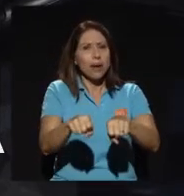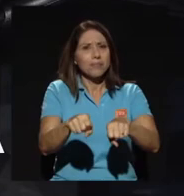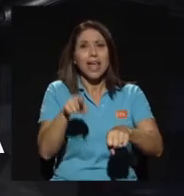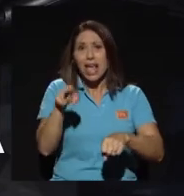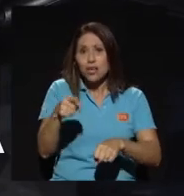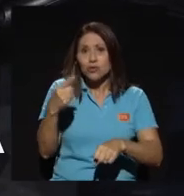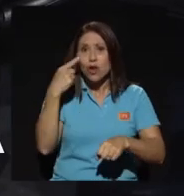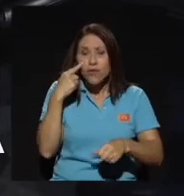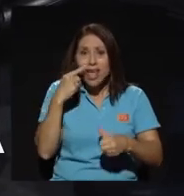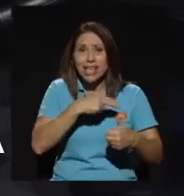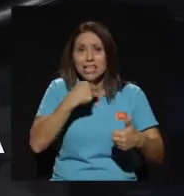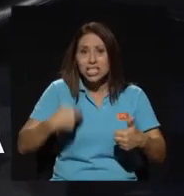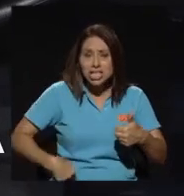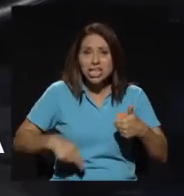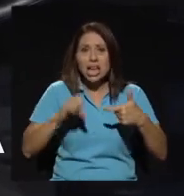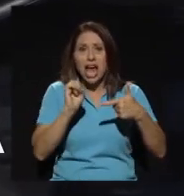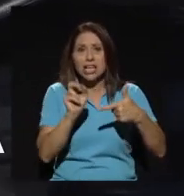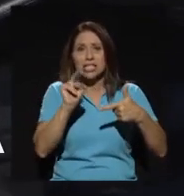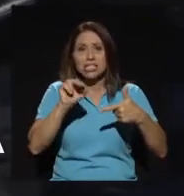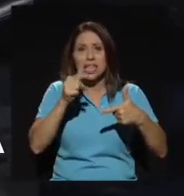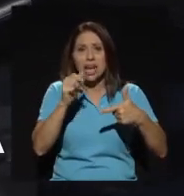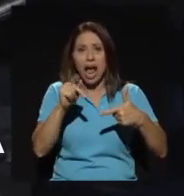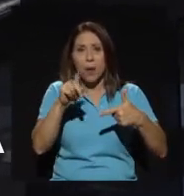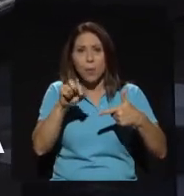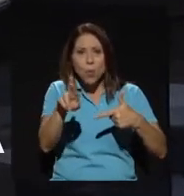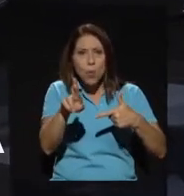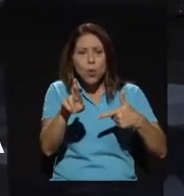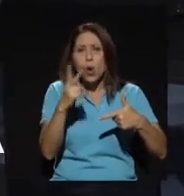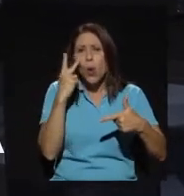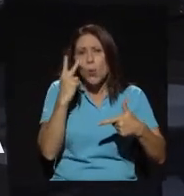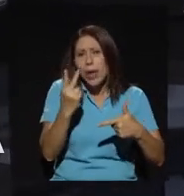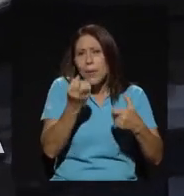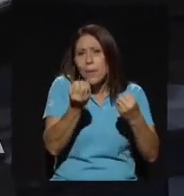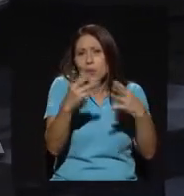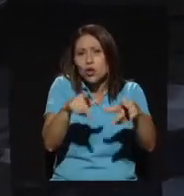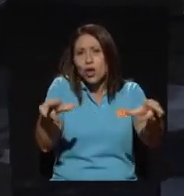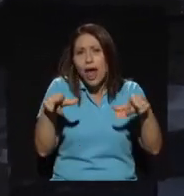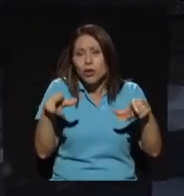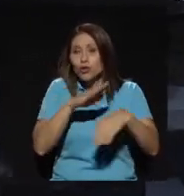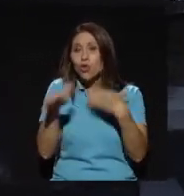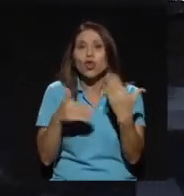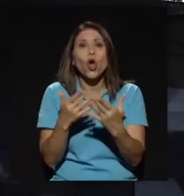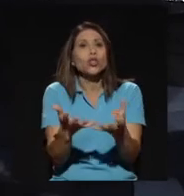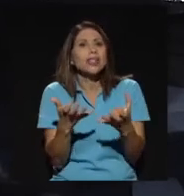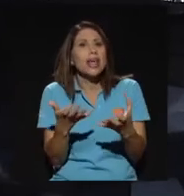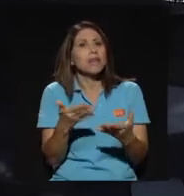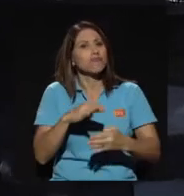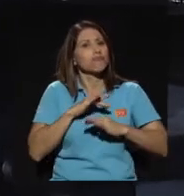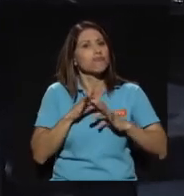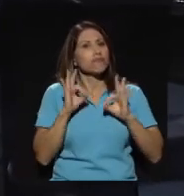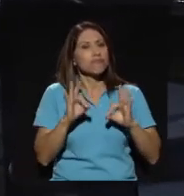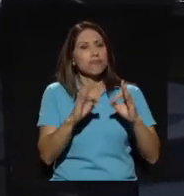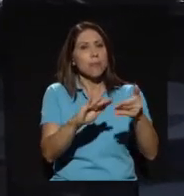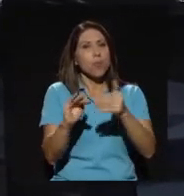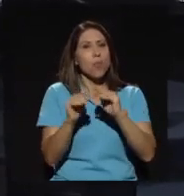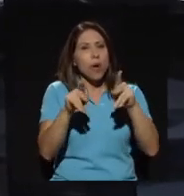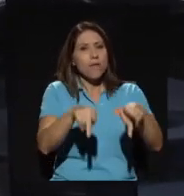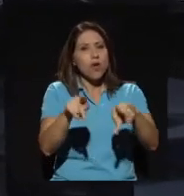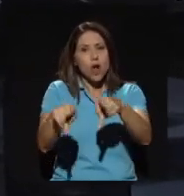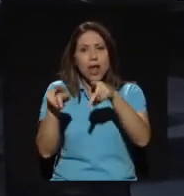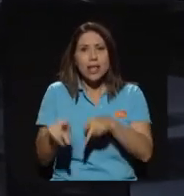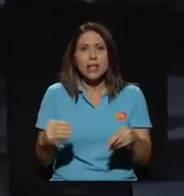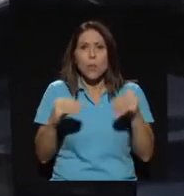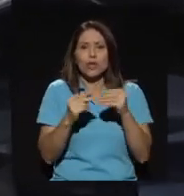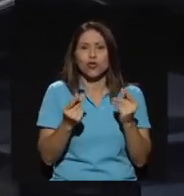lo ven china lo ven muchos lados entonces al final todo lo que quieren es el bienestar para el pueblo es ver a la gente con